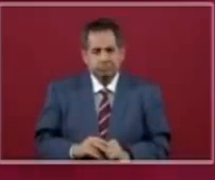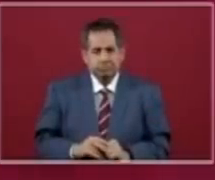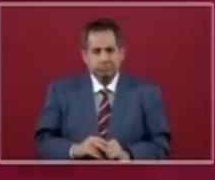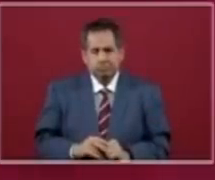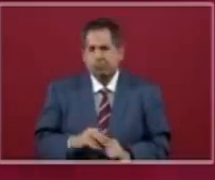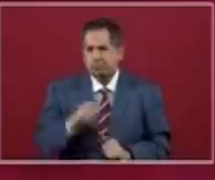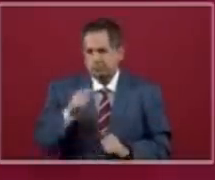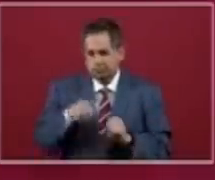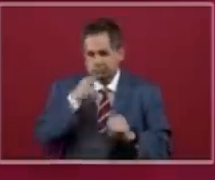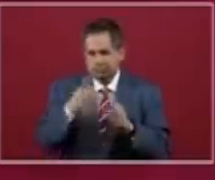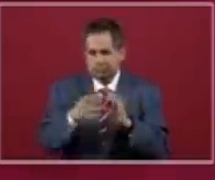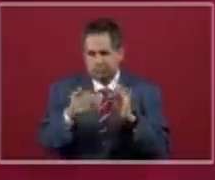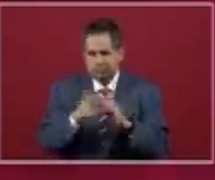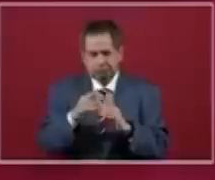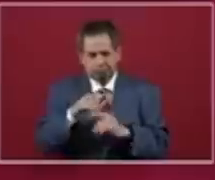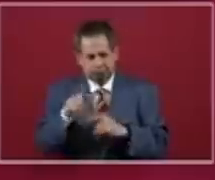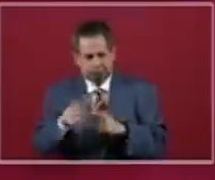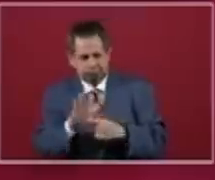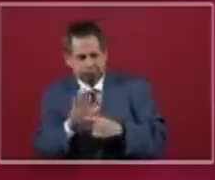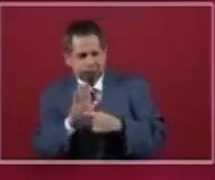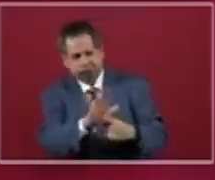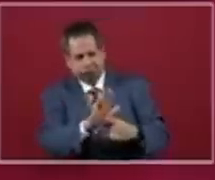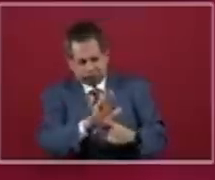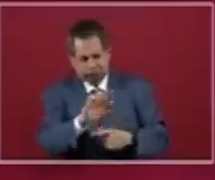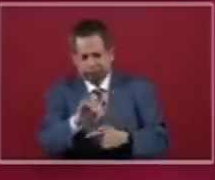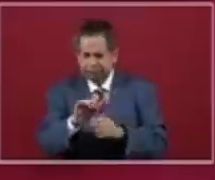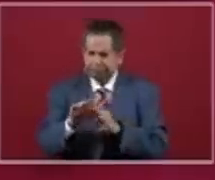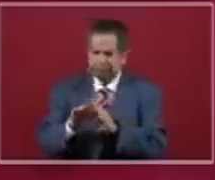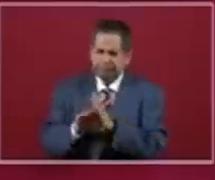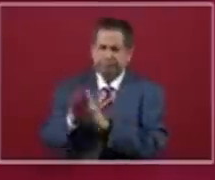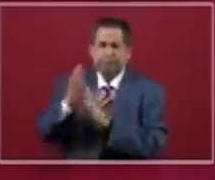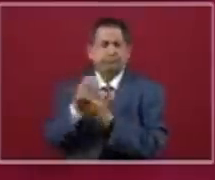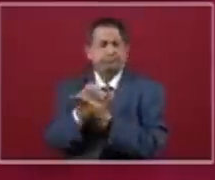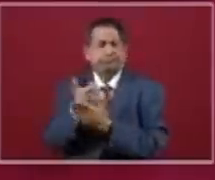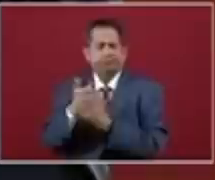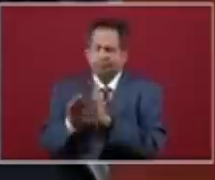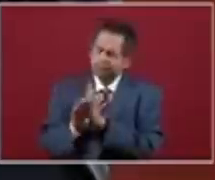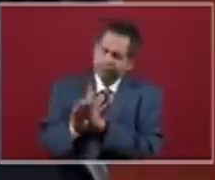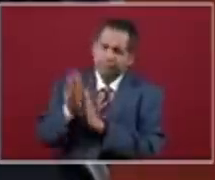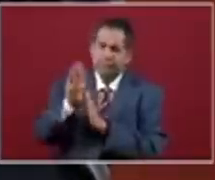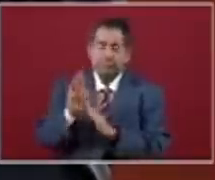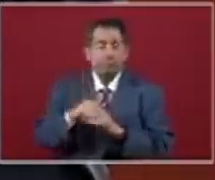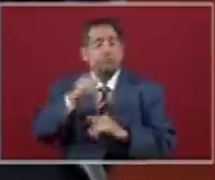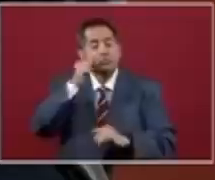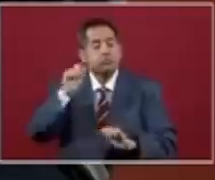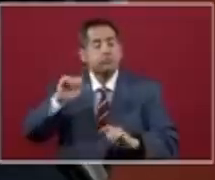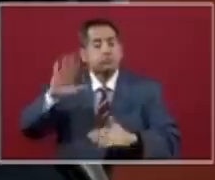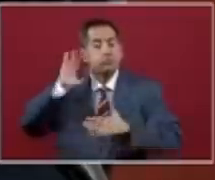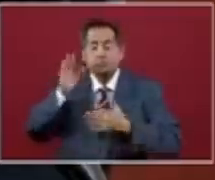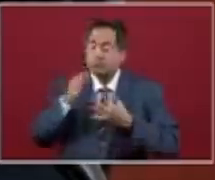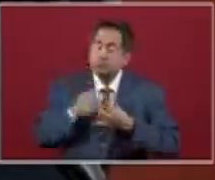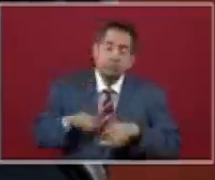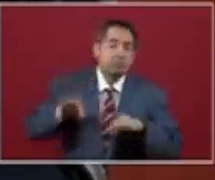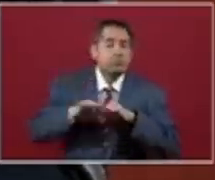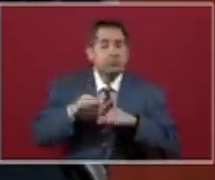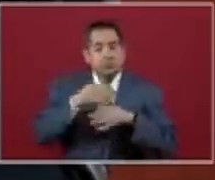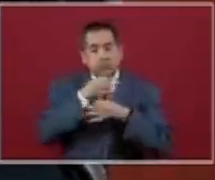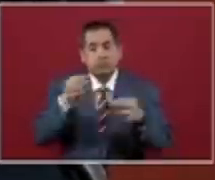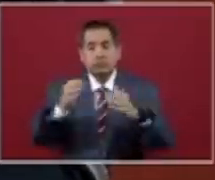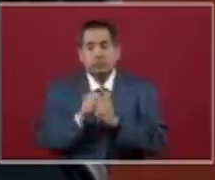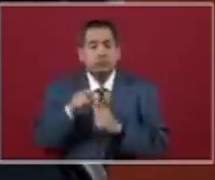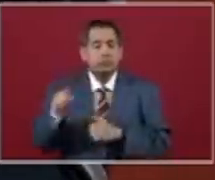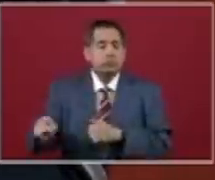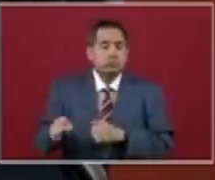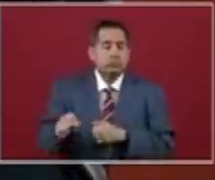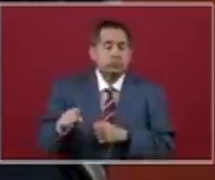Les vamos a demostrar que va a crecer más la economía. Y ayer hicimos un compromiso muy importante con el